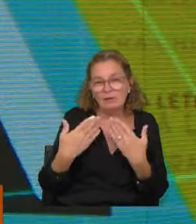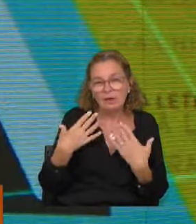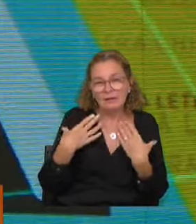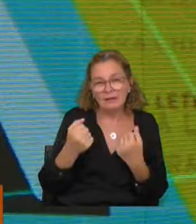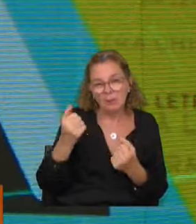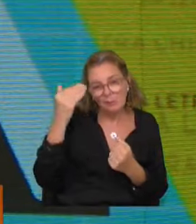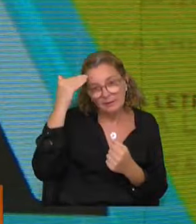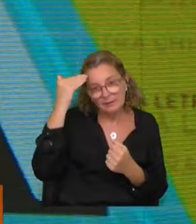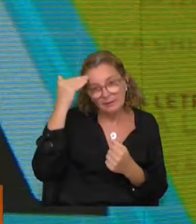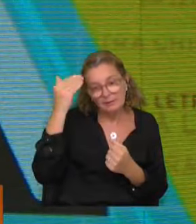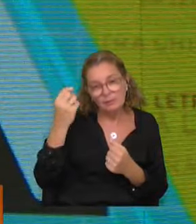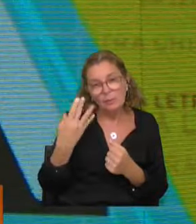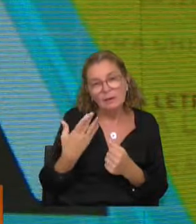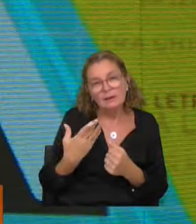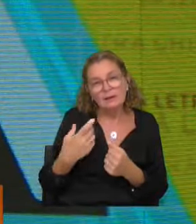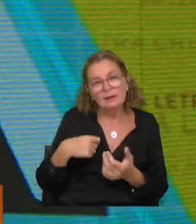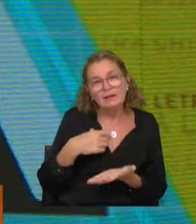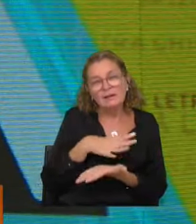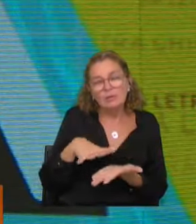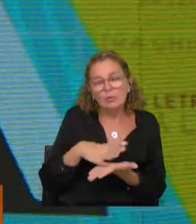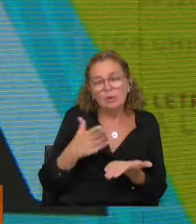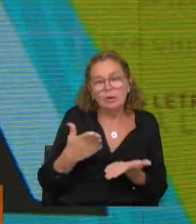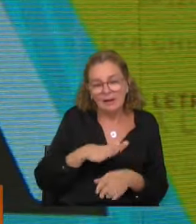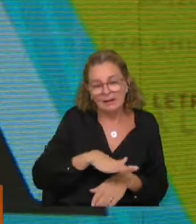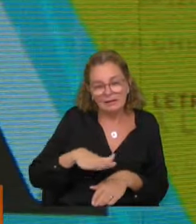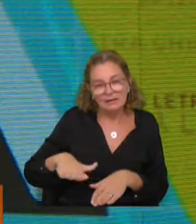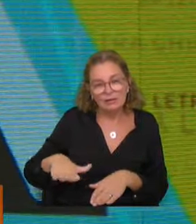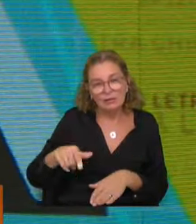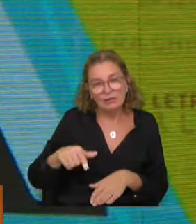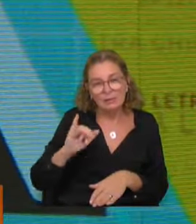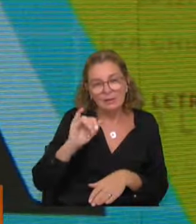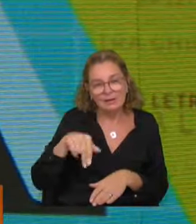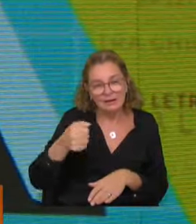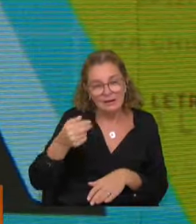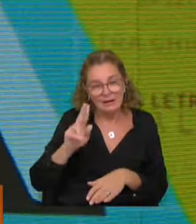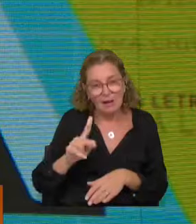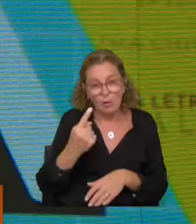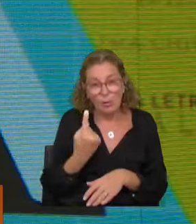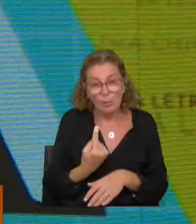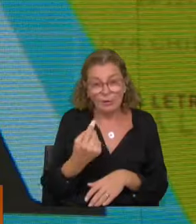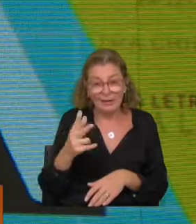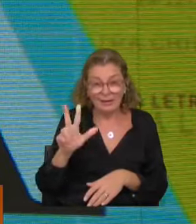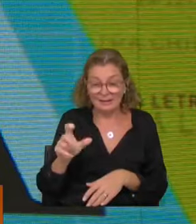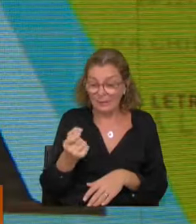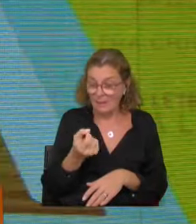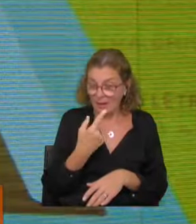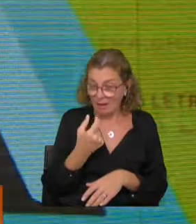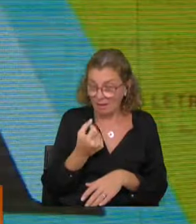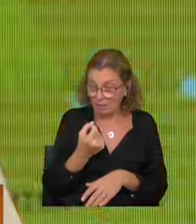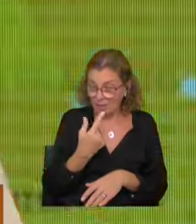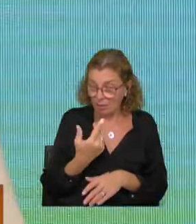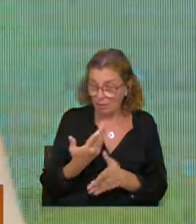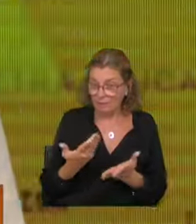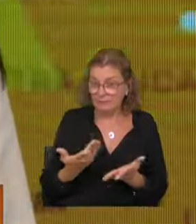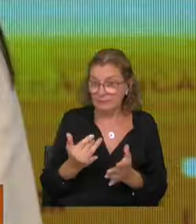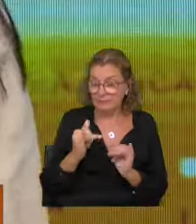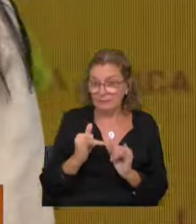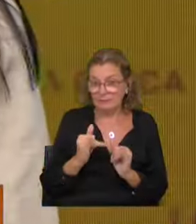Mental Cuál es el estado de situación entonces de niños y niñas que están en el ino decías que uno de cada tres está medicalizados así es